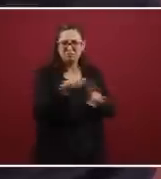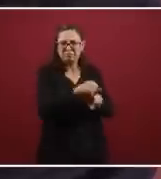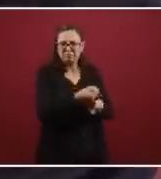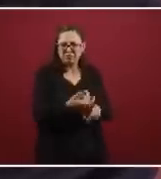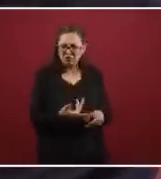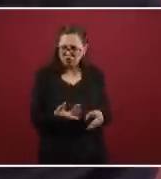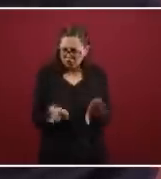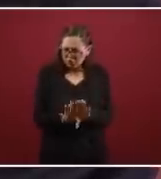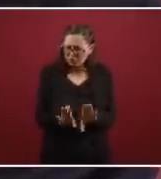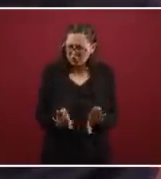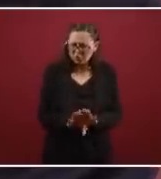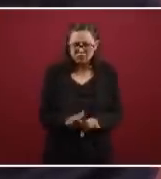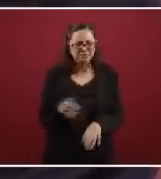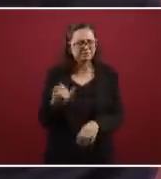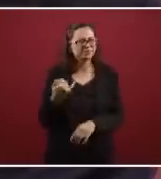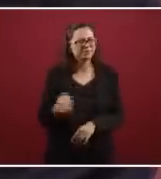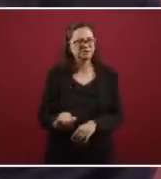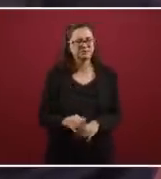Entonces, yo creo que,